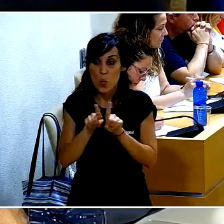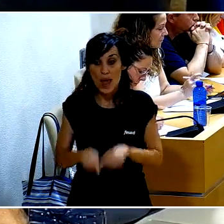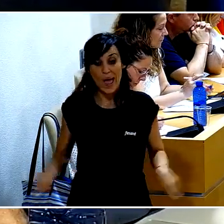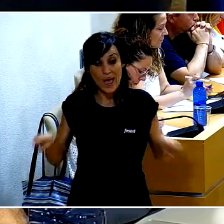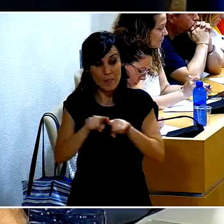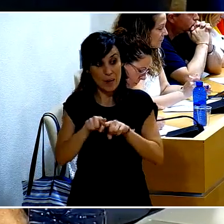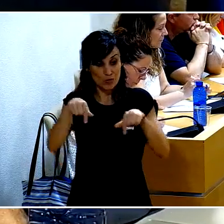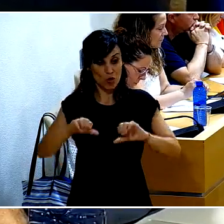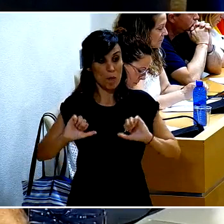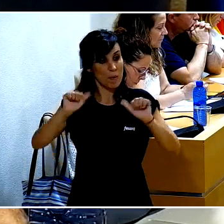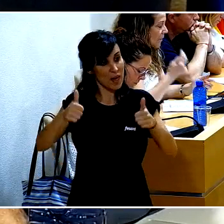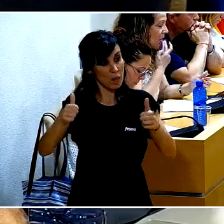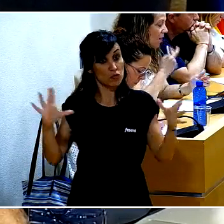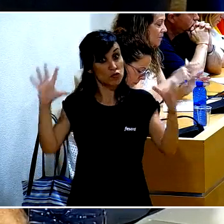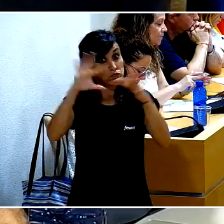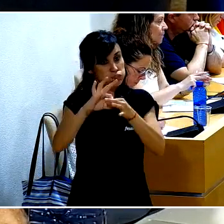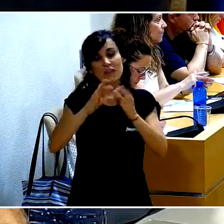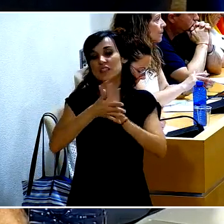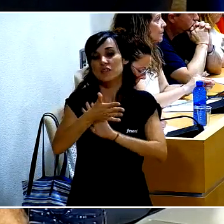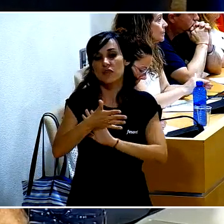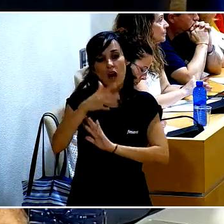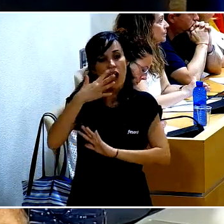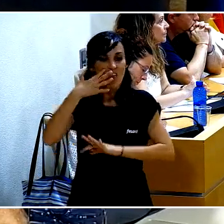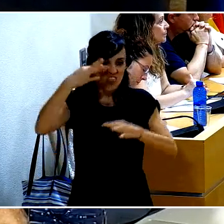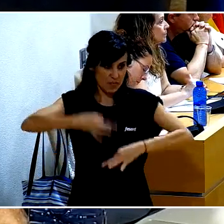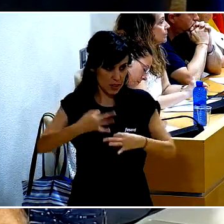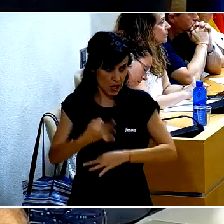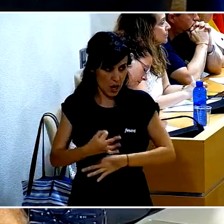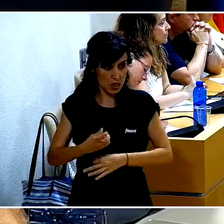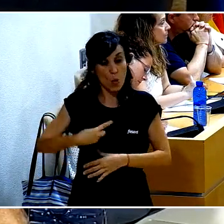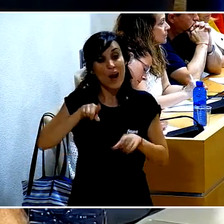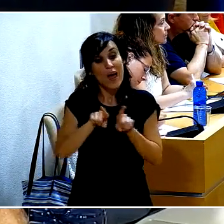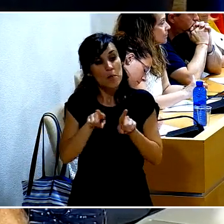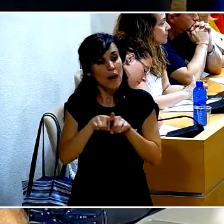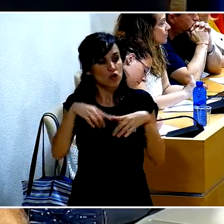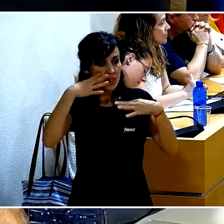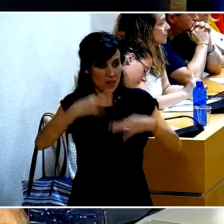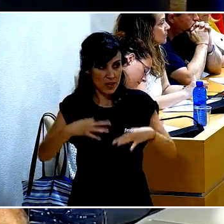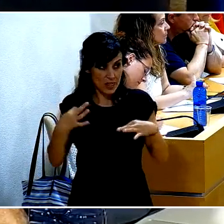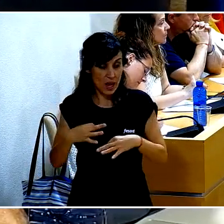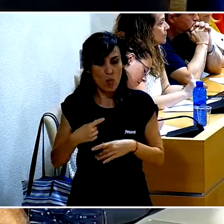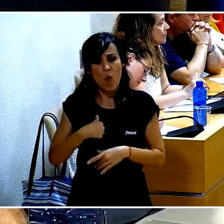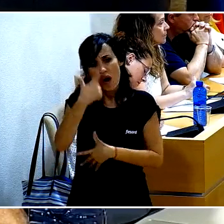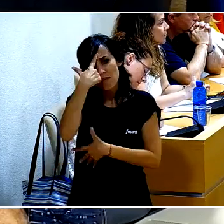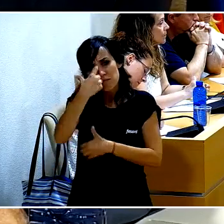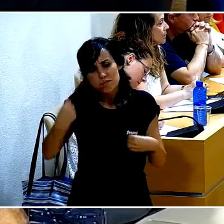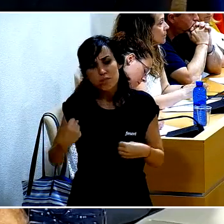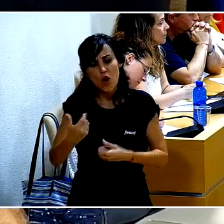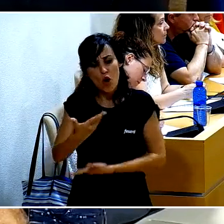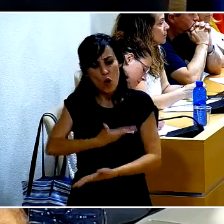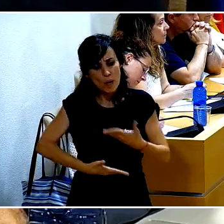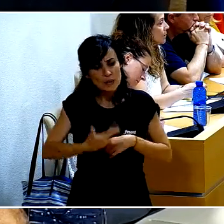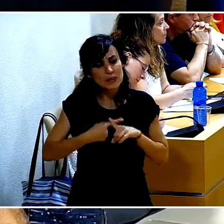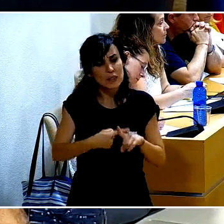hoy empezamos sea un hermanamiento de verdad. Seamos hermanos de verdad, que seamos capaces de compartir cultura,